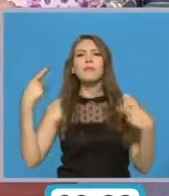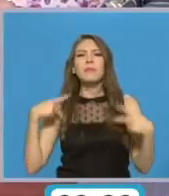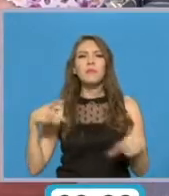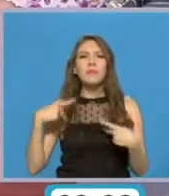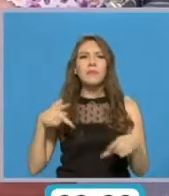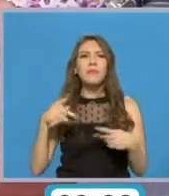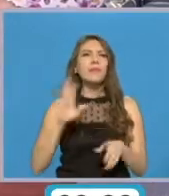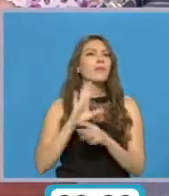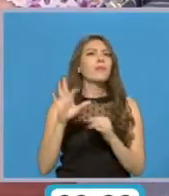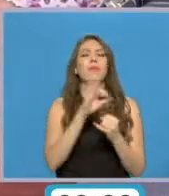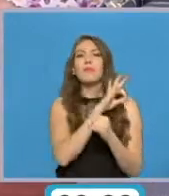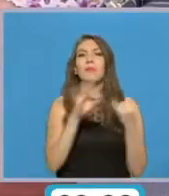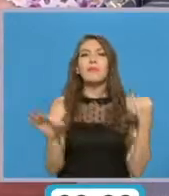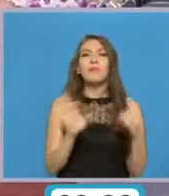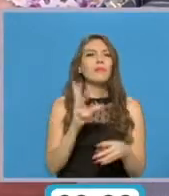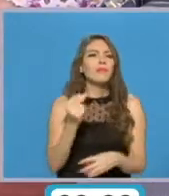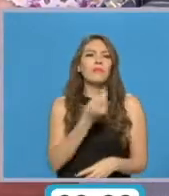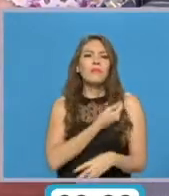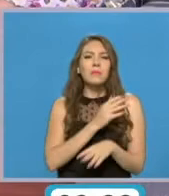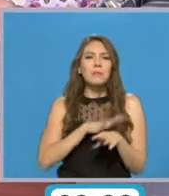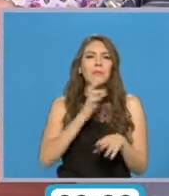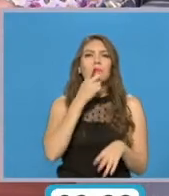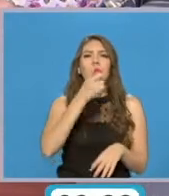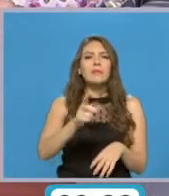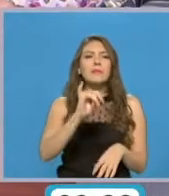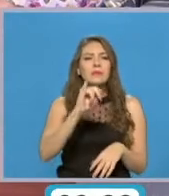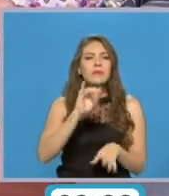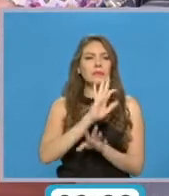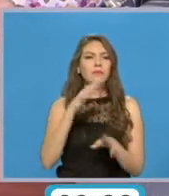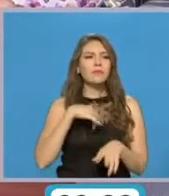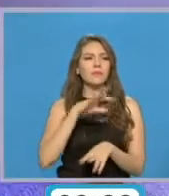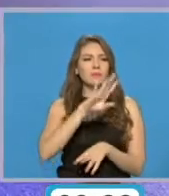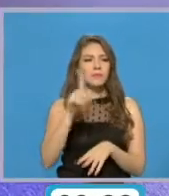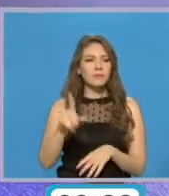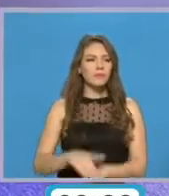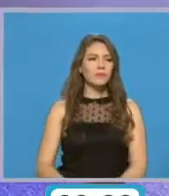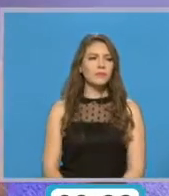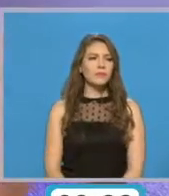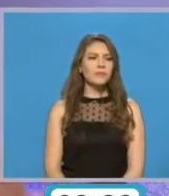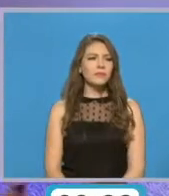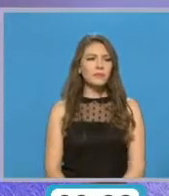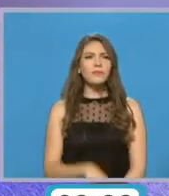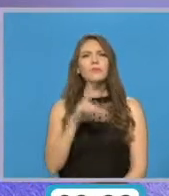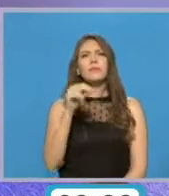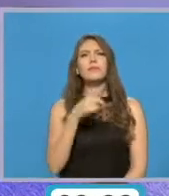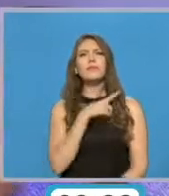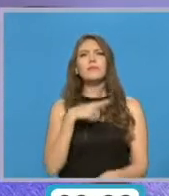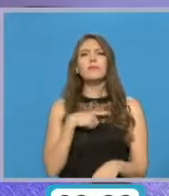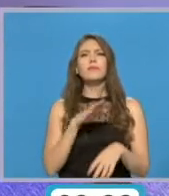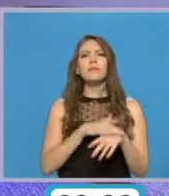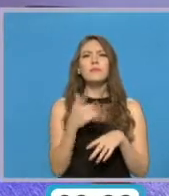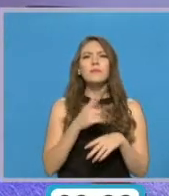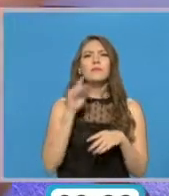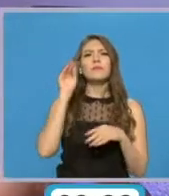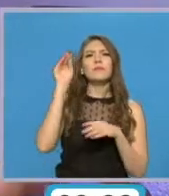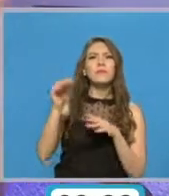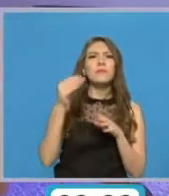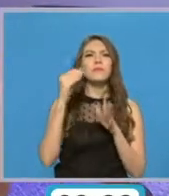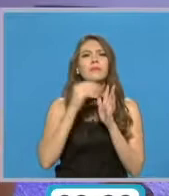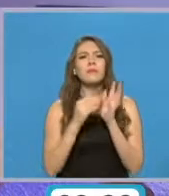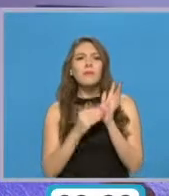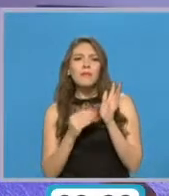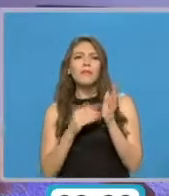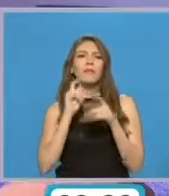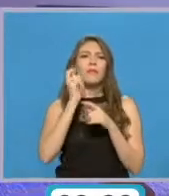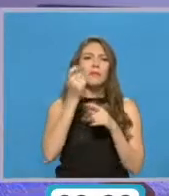final dijo, bueno, ya. Sí, pero es que efectivamente yo creo que el punto es ¿no? O sea, no tendríamos por qué estar publicando nada si soy heterosexual, si eres esto,